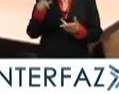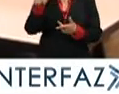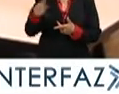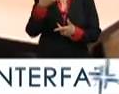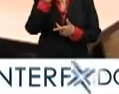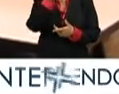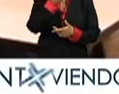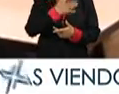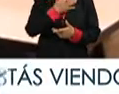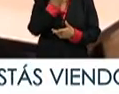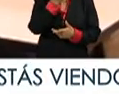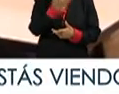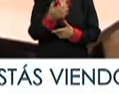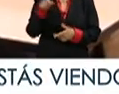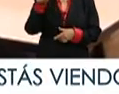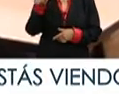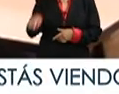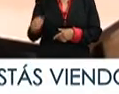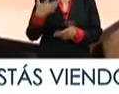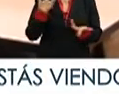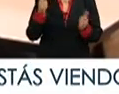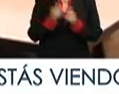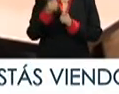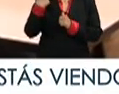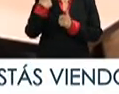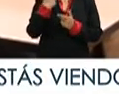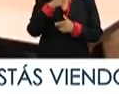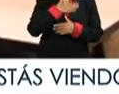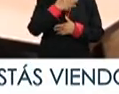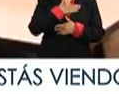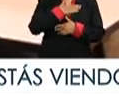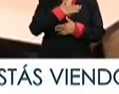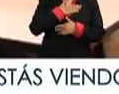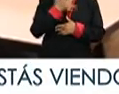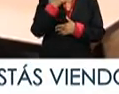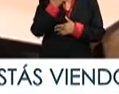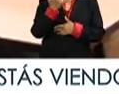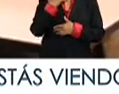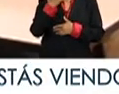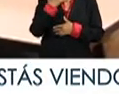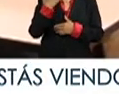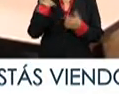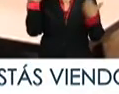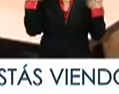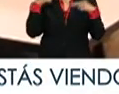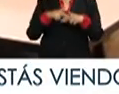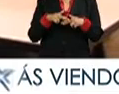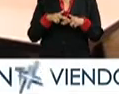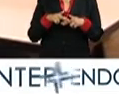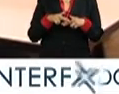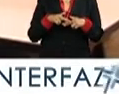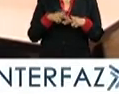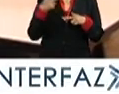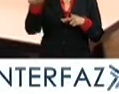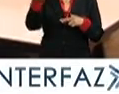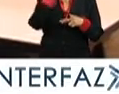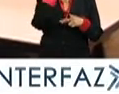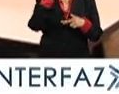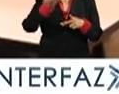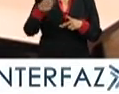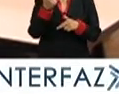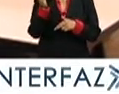recibes una noticia de que a través de tu esfuerzo como instructor, el alumno